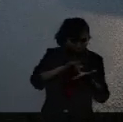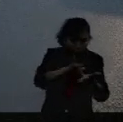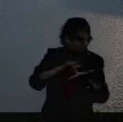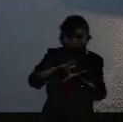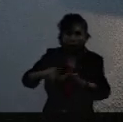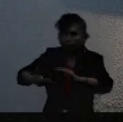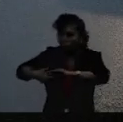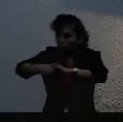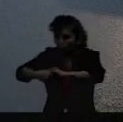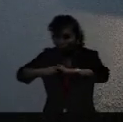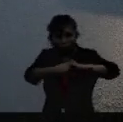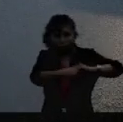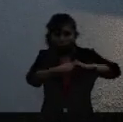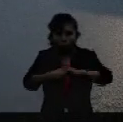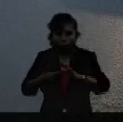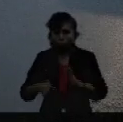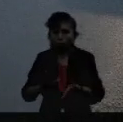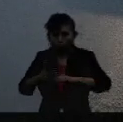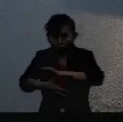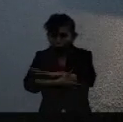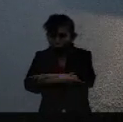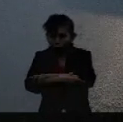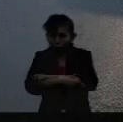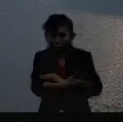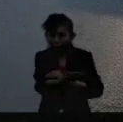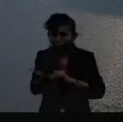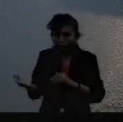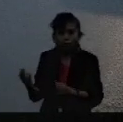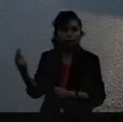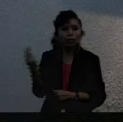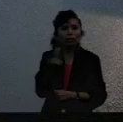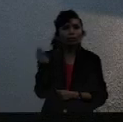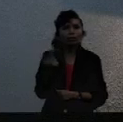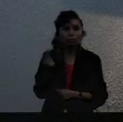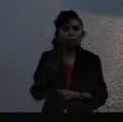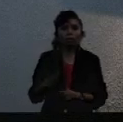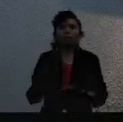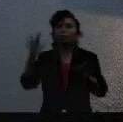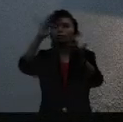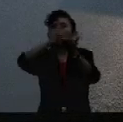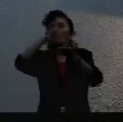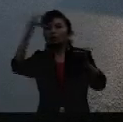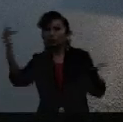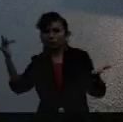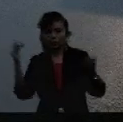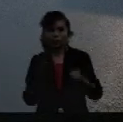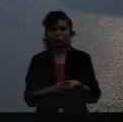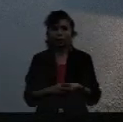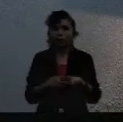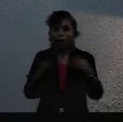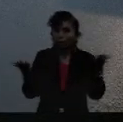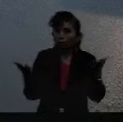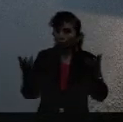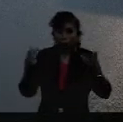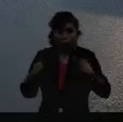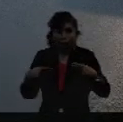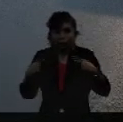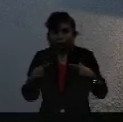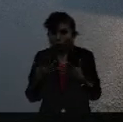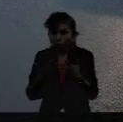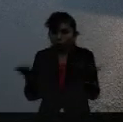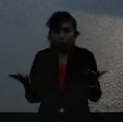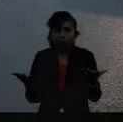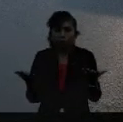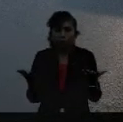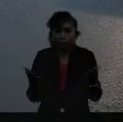de la manos aquellos Quienes más nos necesitan y quiero agradecerle también a quienes son parte también de